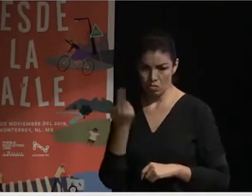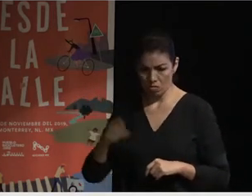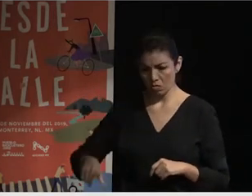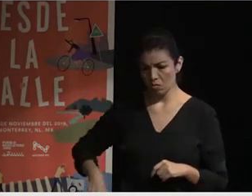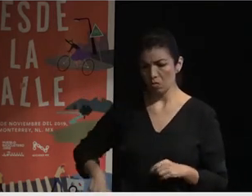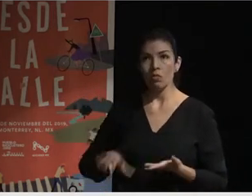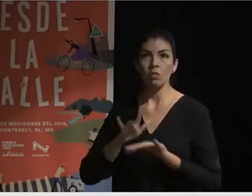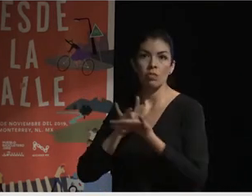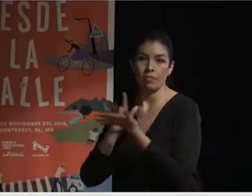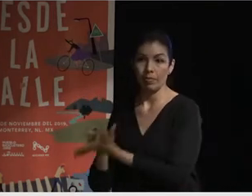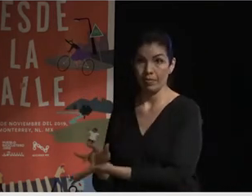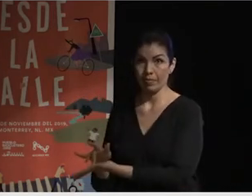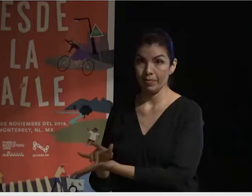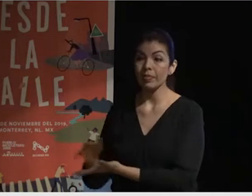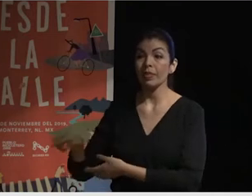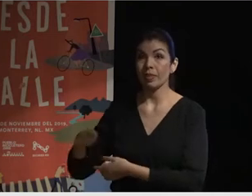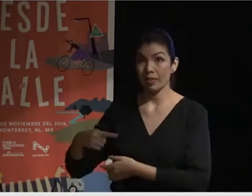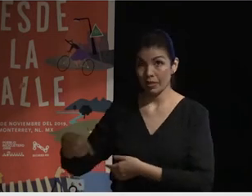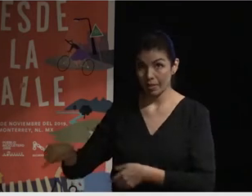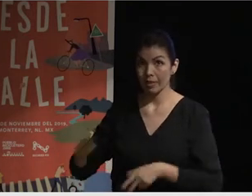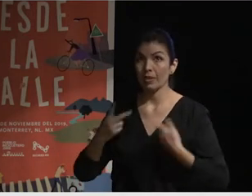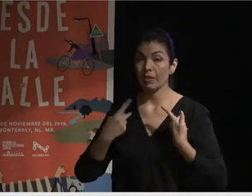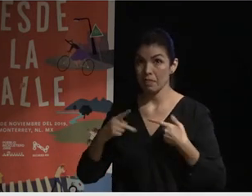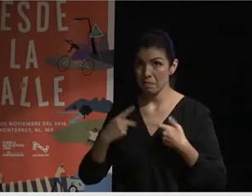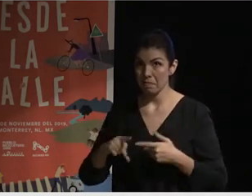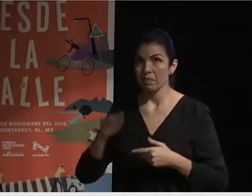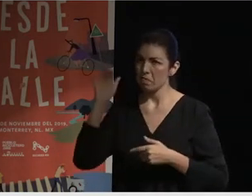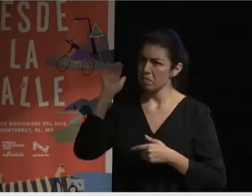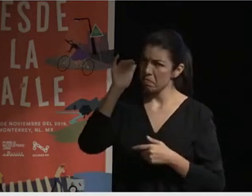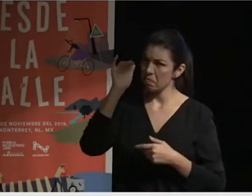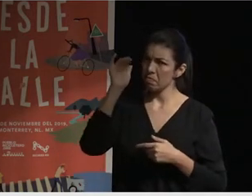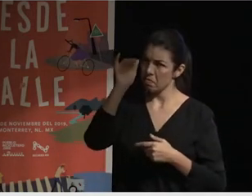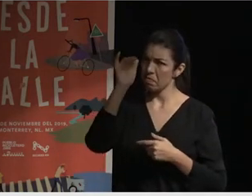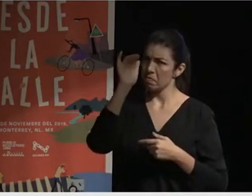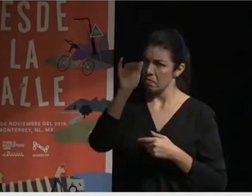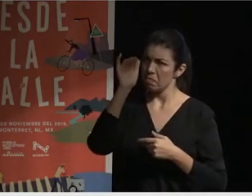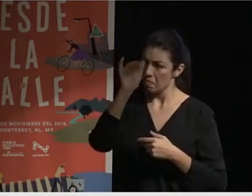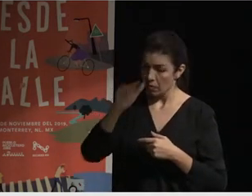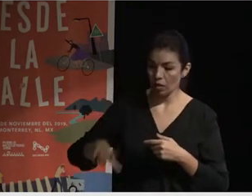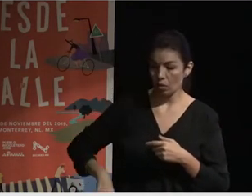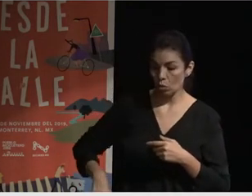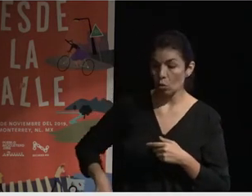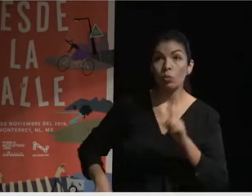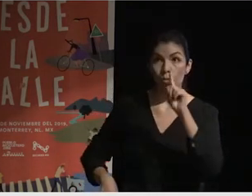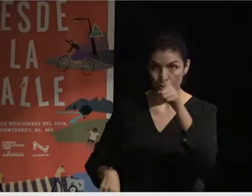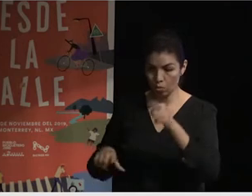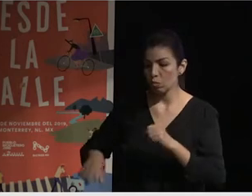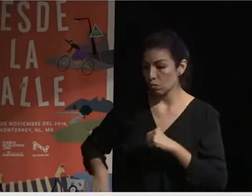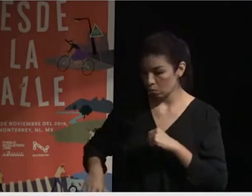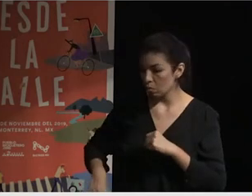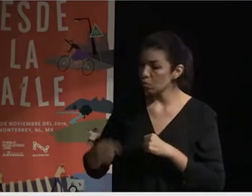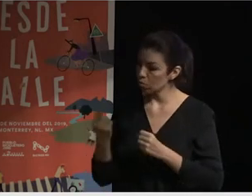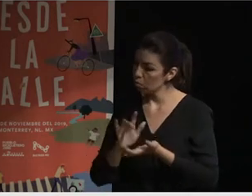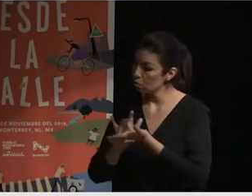también de intervención para incidir en la política pública, porque como bien dice Yerel, a lo mejor no es que no se haga política pública, el Estado hace política pública,